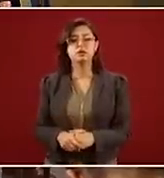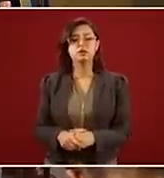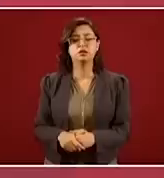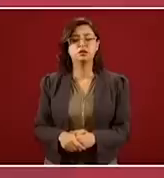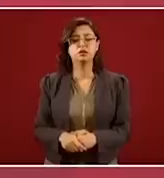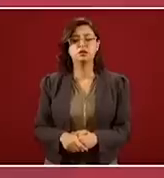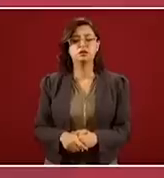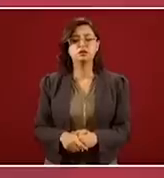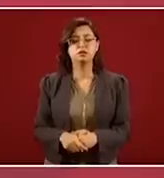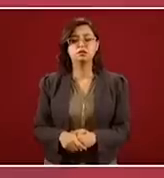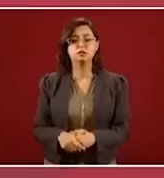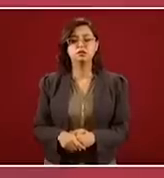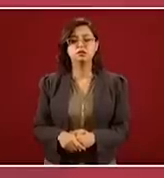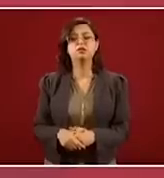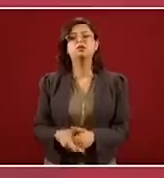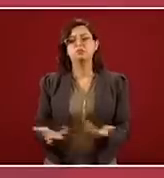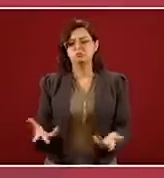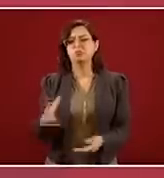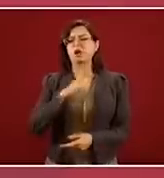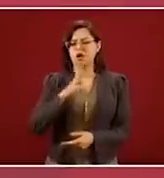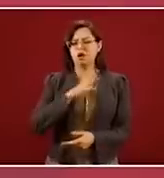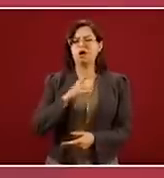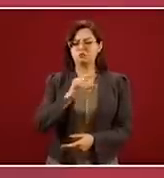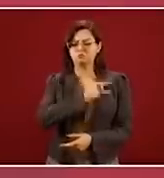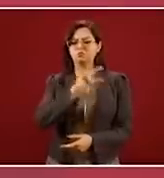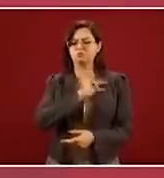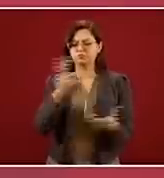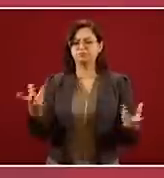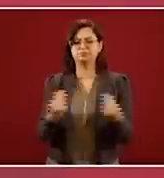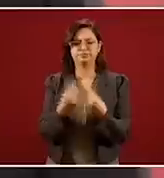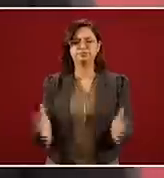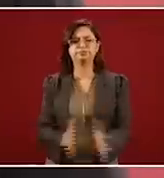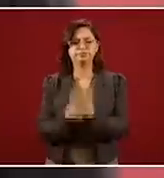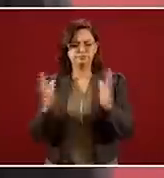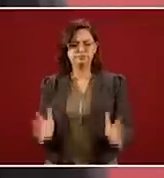Se está haciendo con inversión privada.